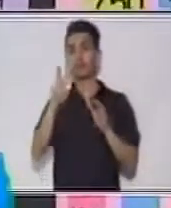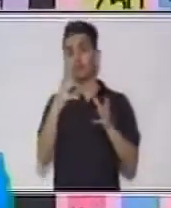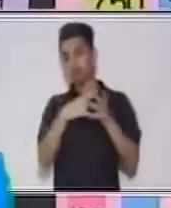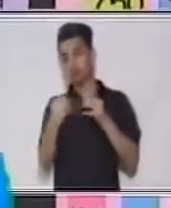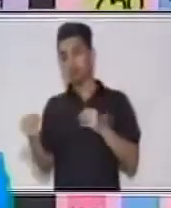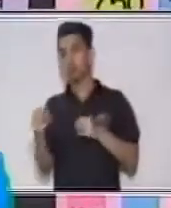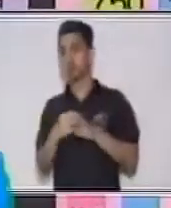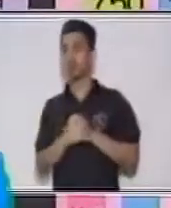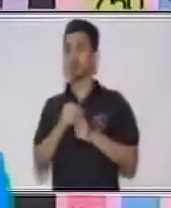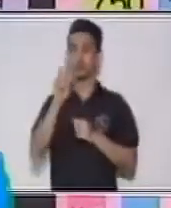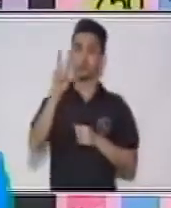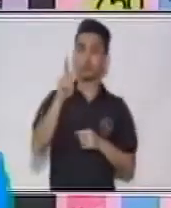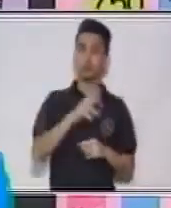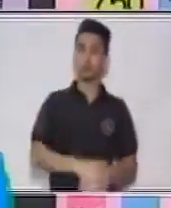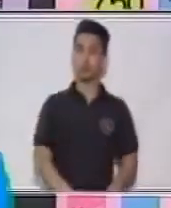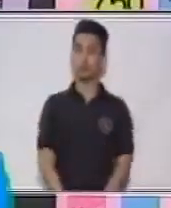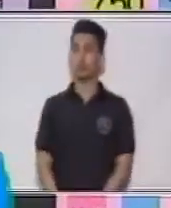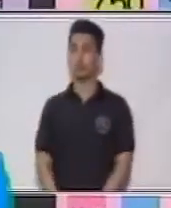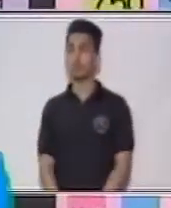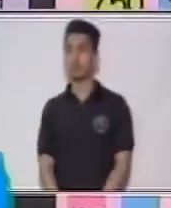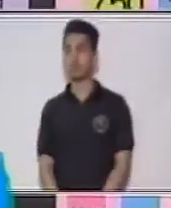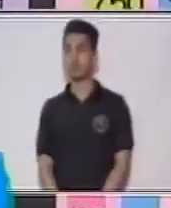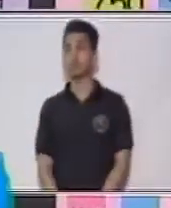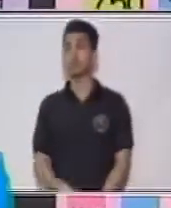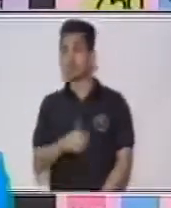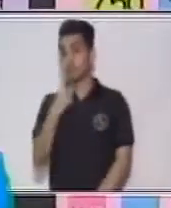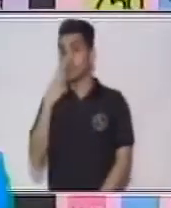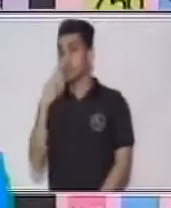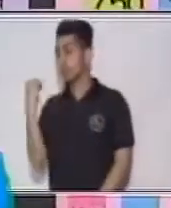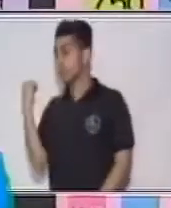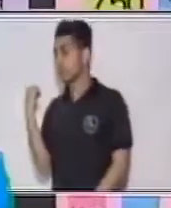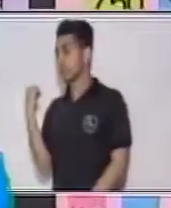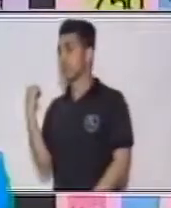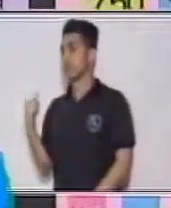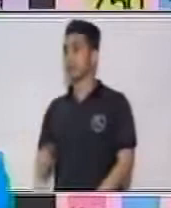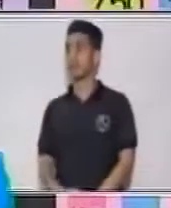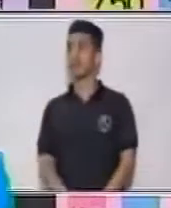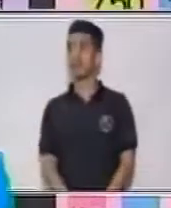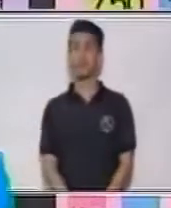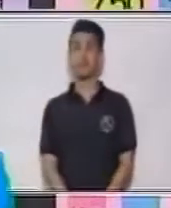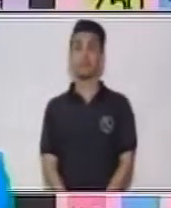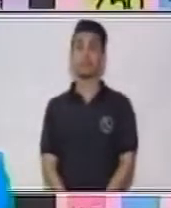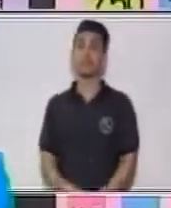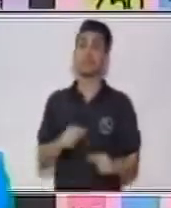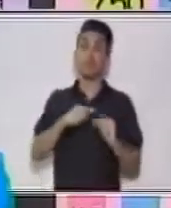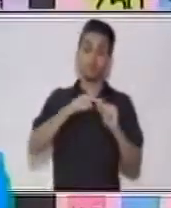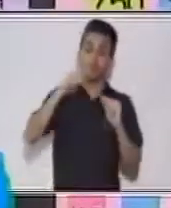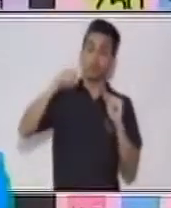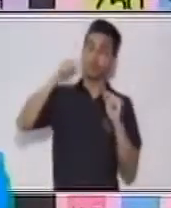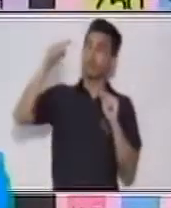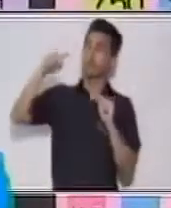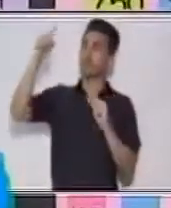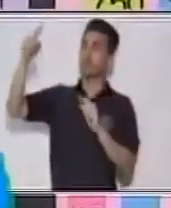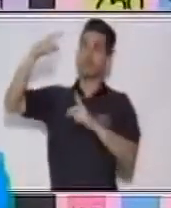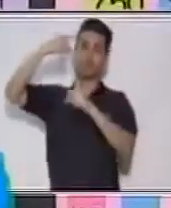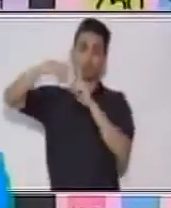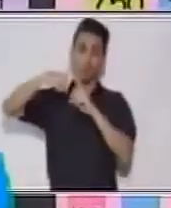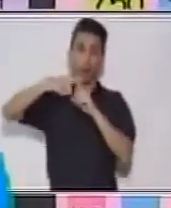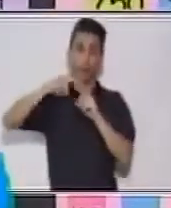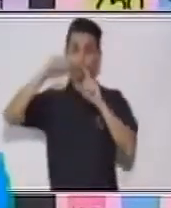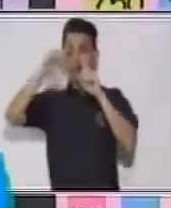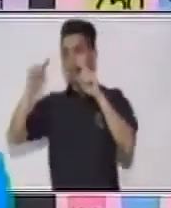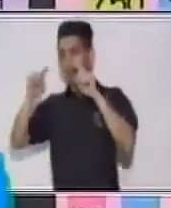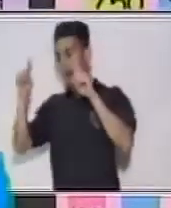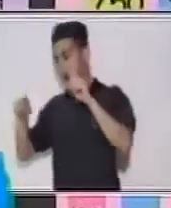22 si se pueden dar cuenta ha subido y bajado al